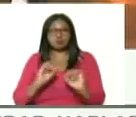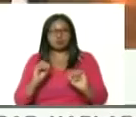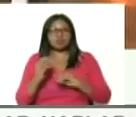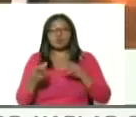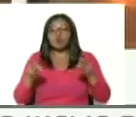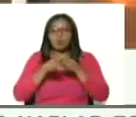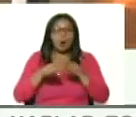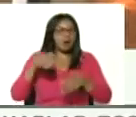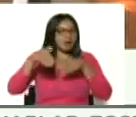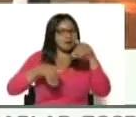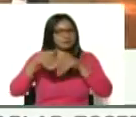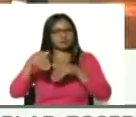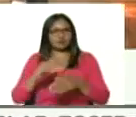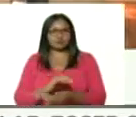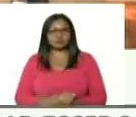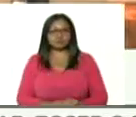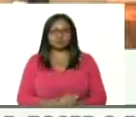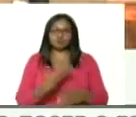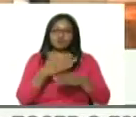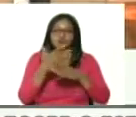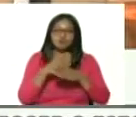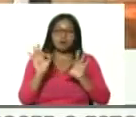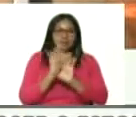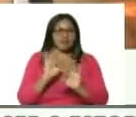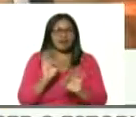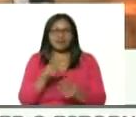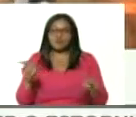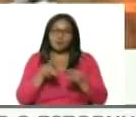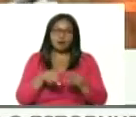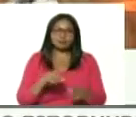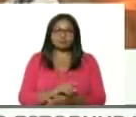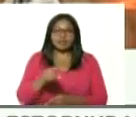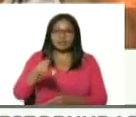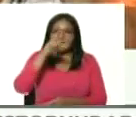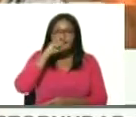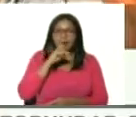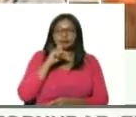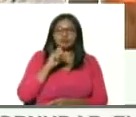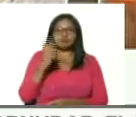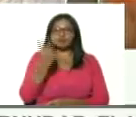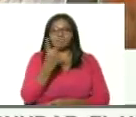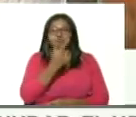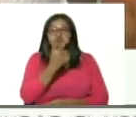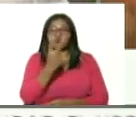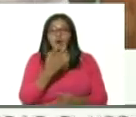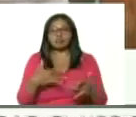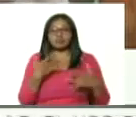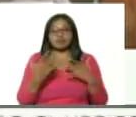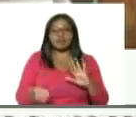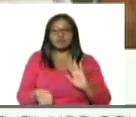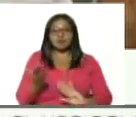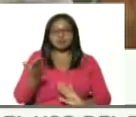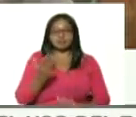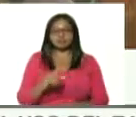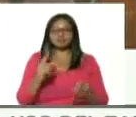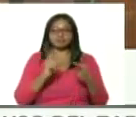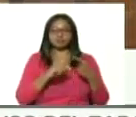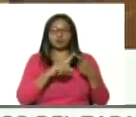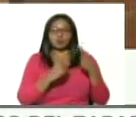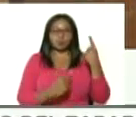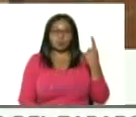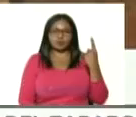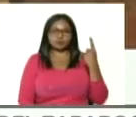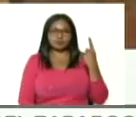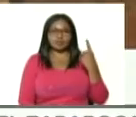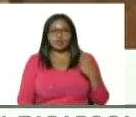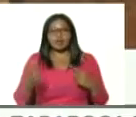desmentido. El mismo año 2021 tendrá dos eventos fundamentales. Uno, el día